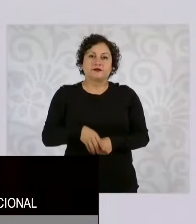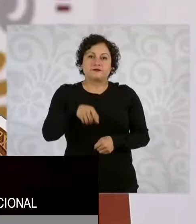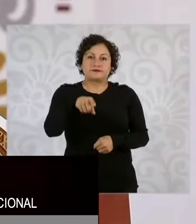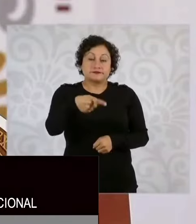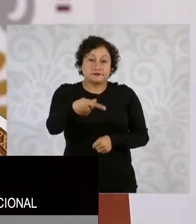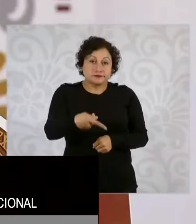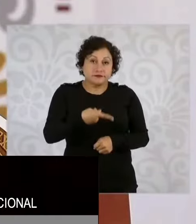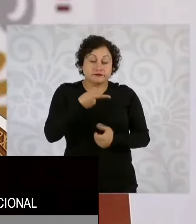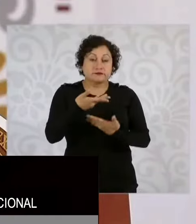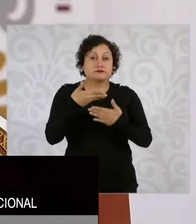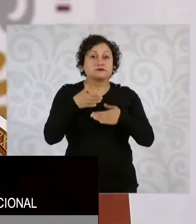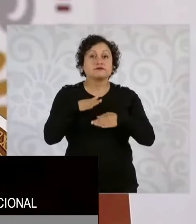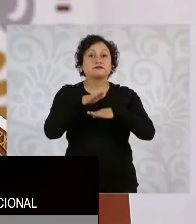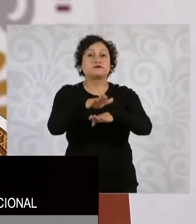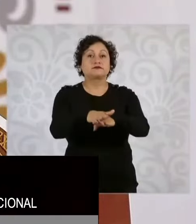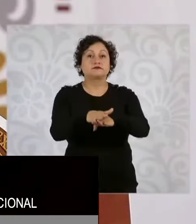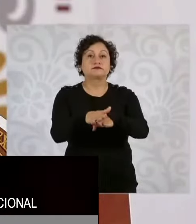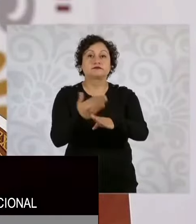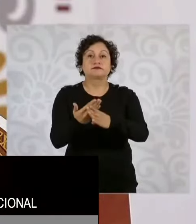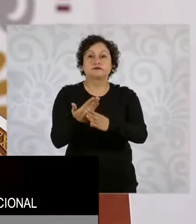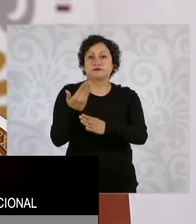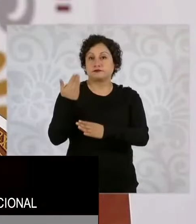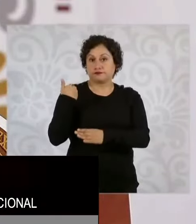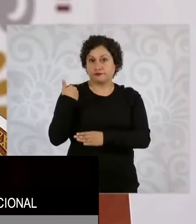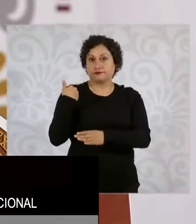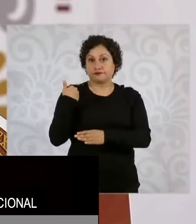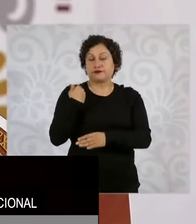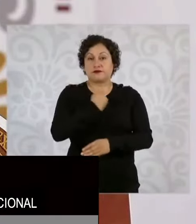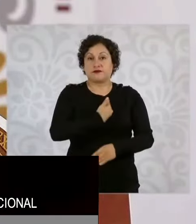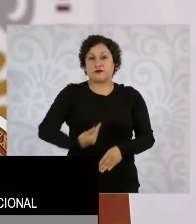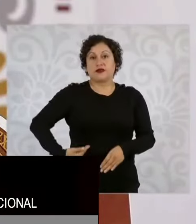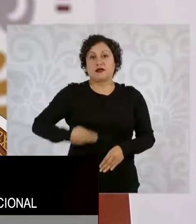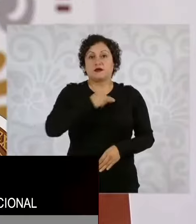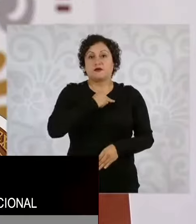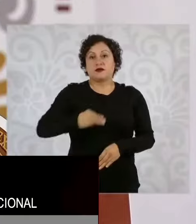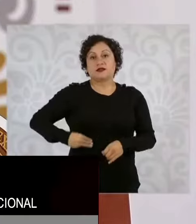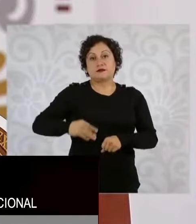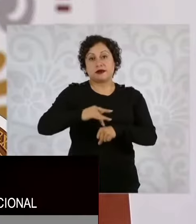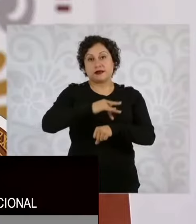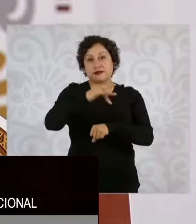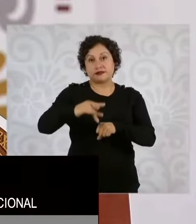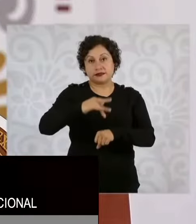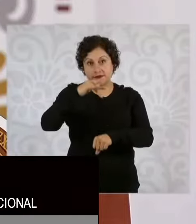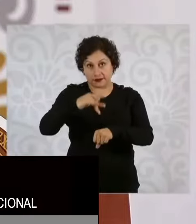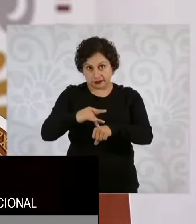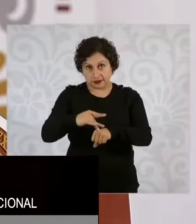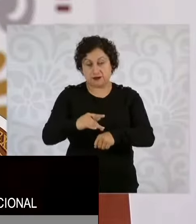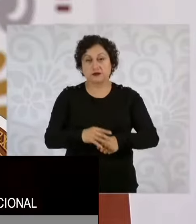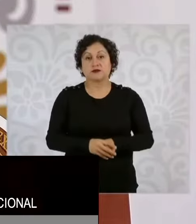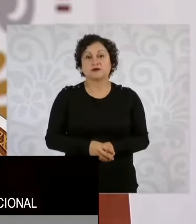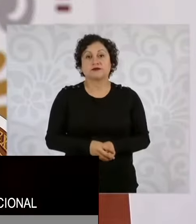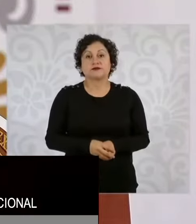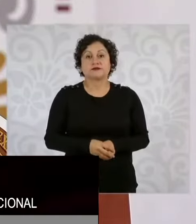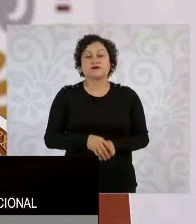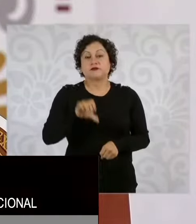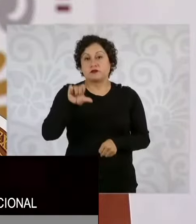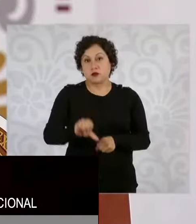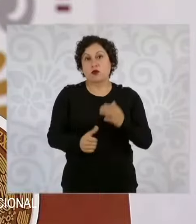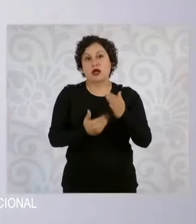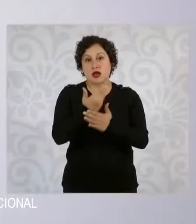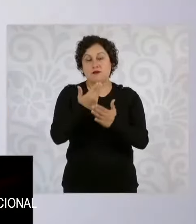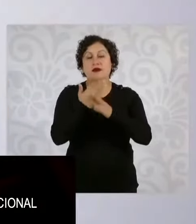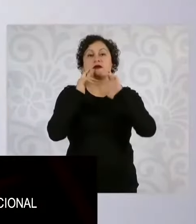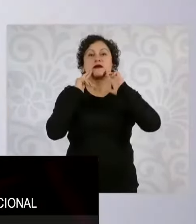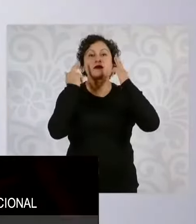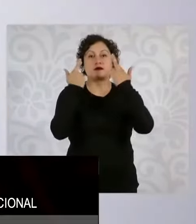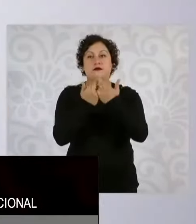¿Están invadiendo facultades entonces, correcto, Hamlet? Correcto. ¿Vulnerando la división de poderes? Sí, correcto. Okay. Y en esta legislación,